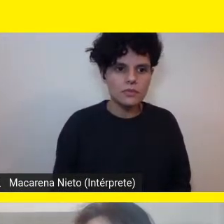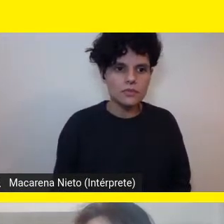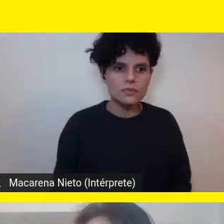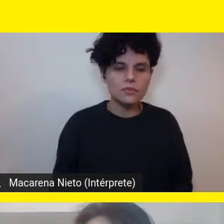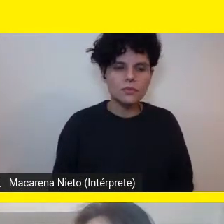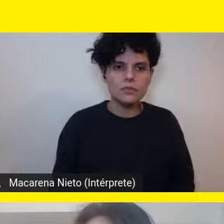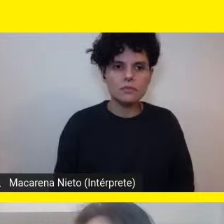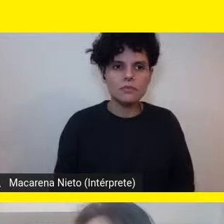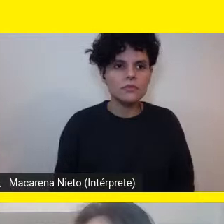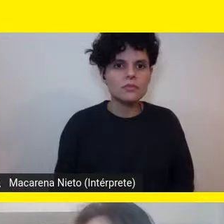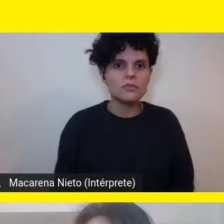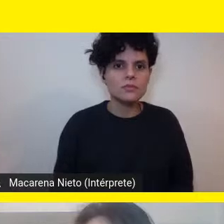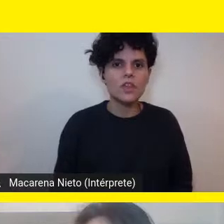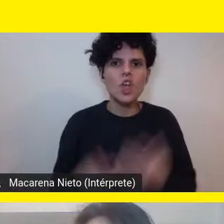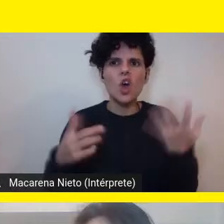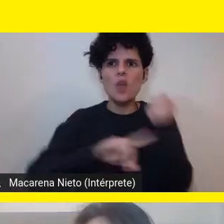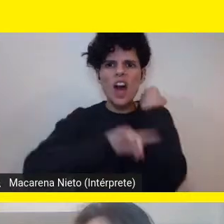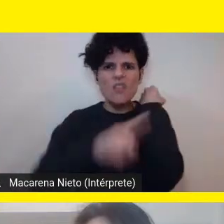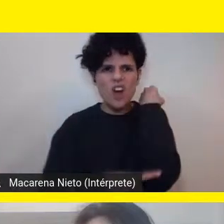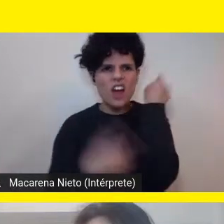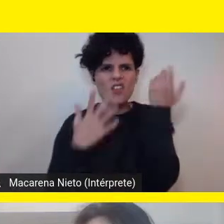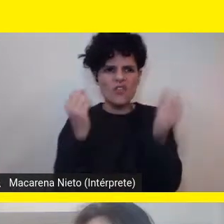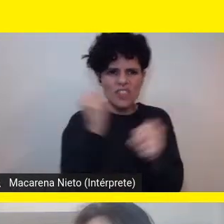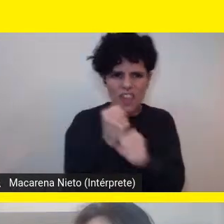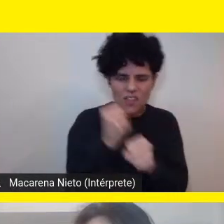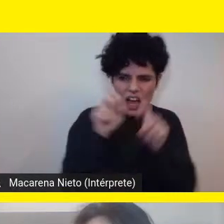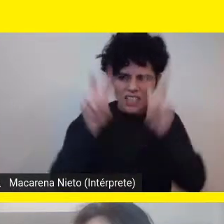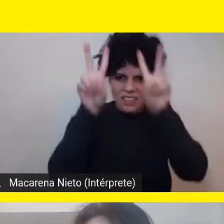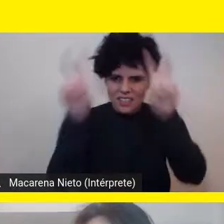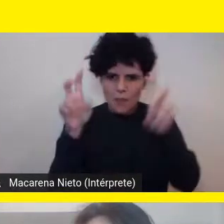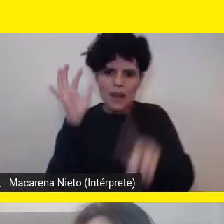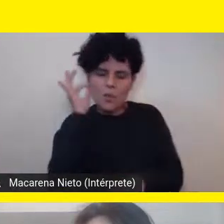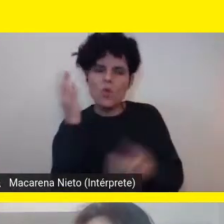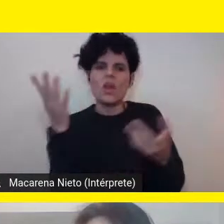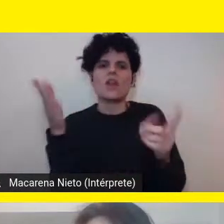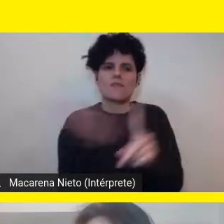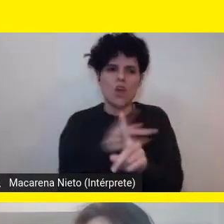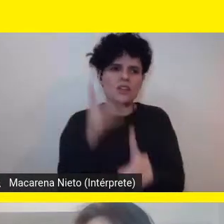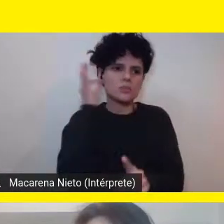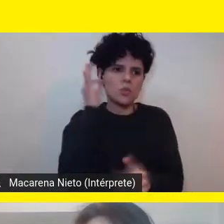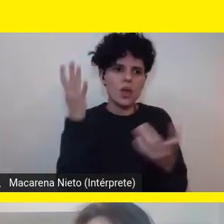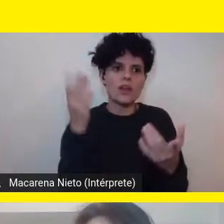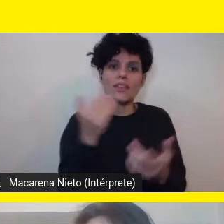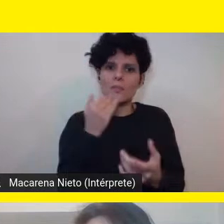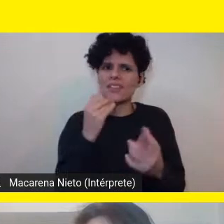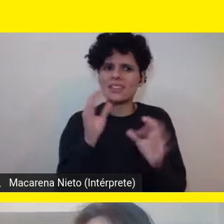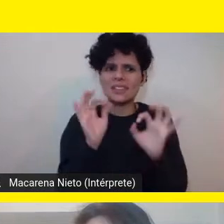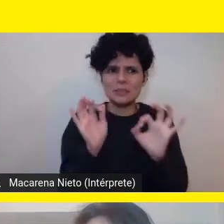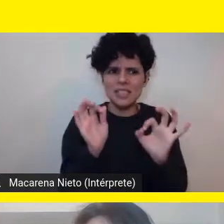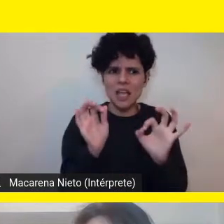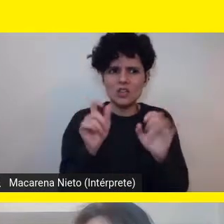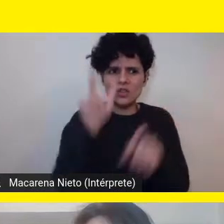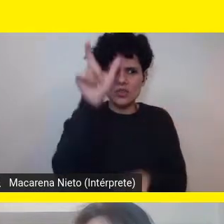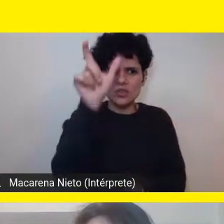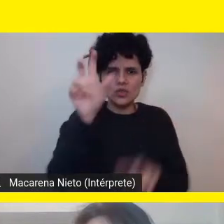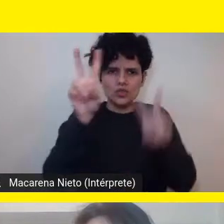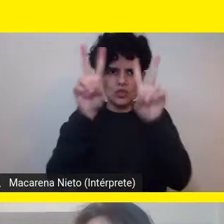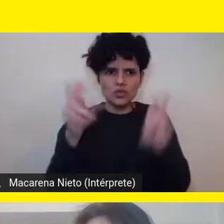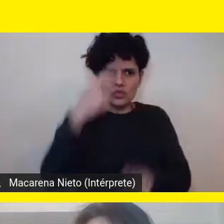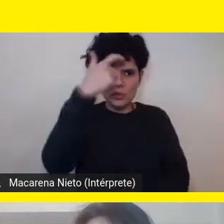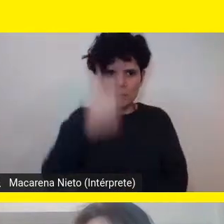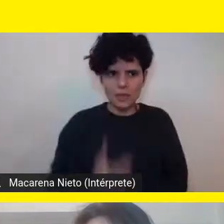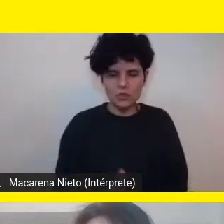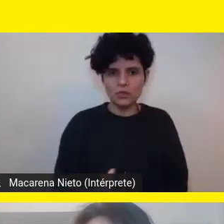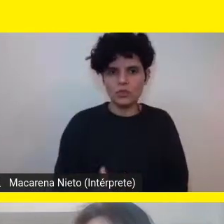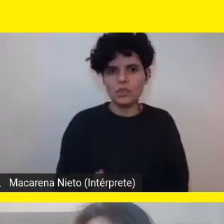deben trabajar con este tipo de áreas temáticas y de personas en particular, pero también hay un